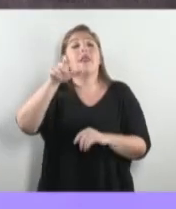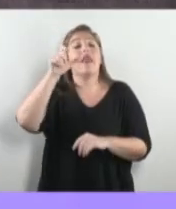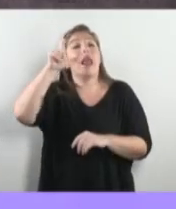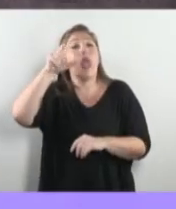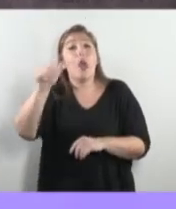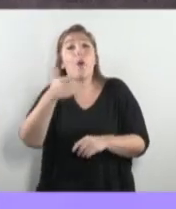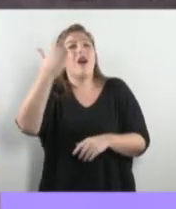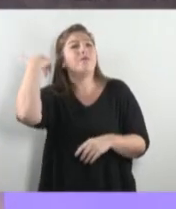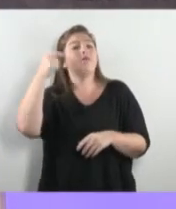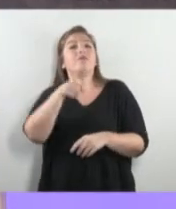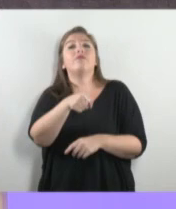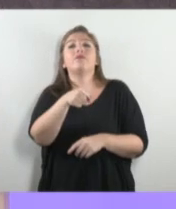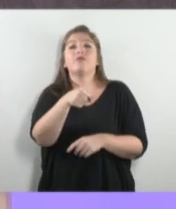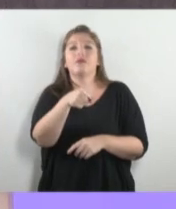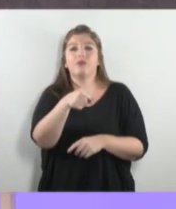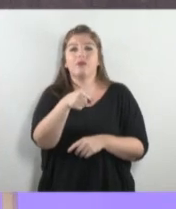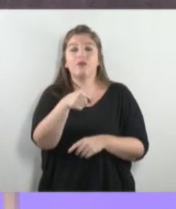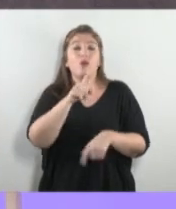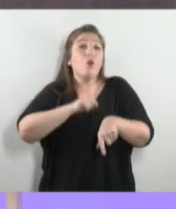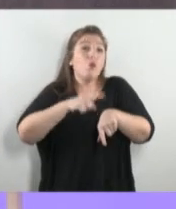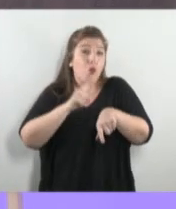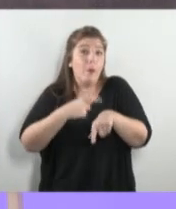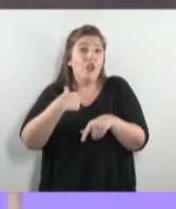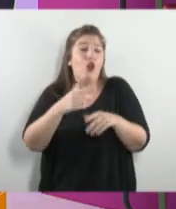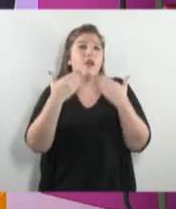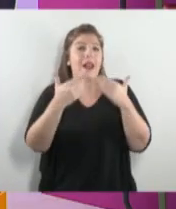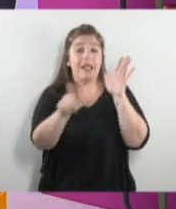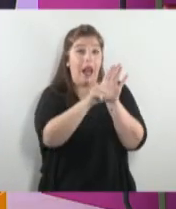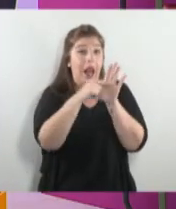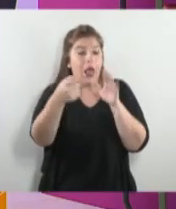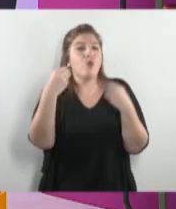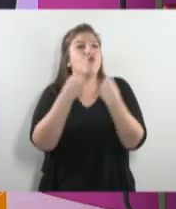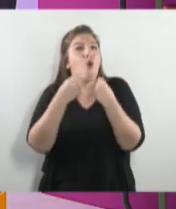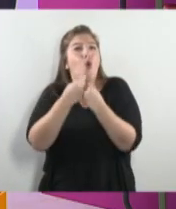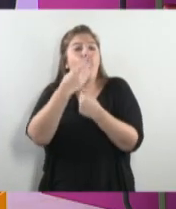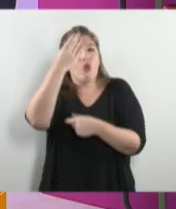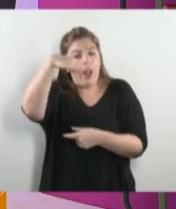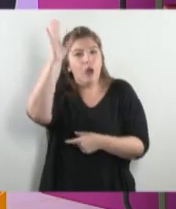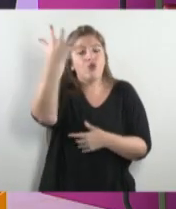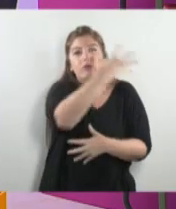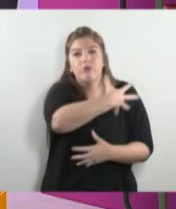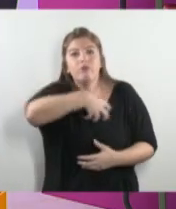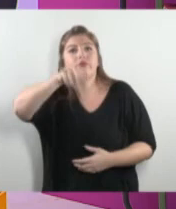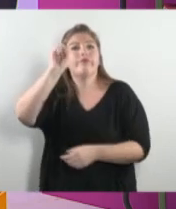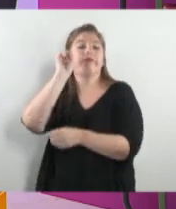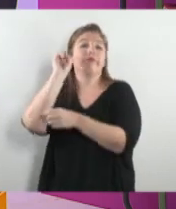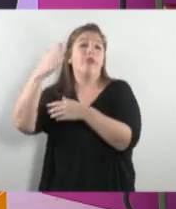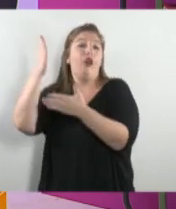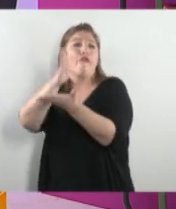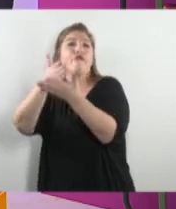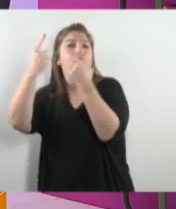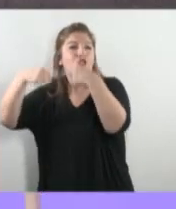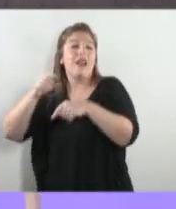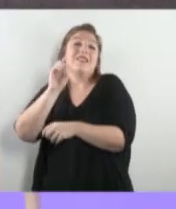donde justamente a partir de esa ley a muchos de los gauchos los llevaron a pelear a la frontera, lo que se llamaba